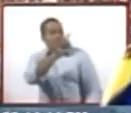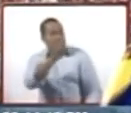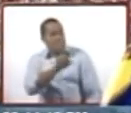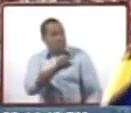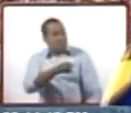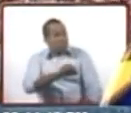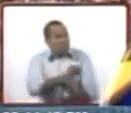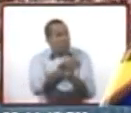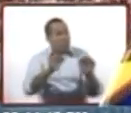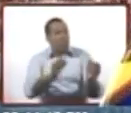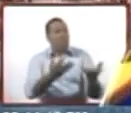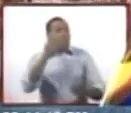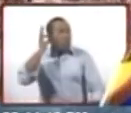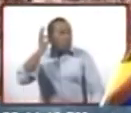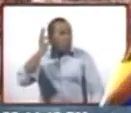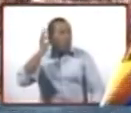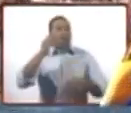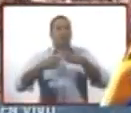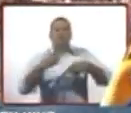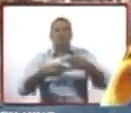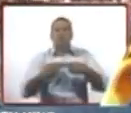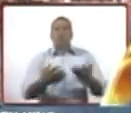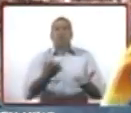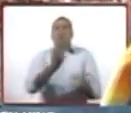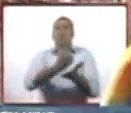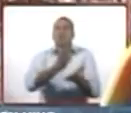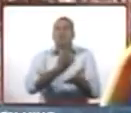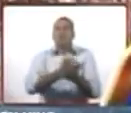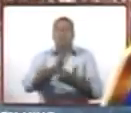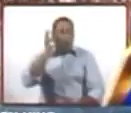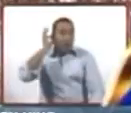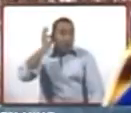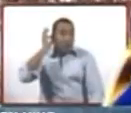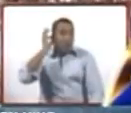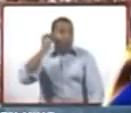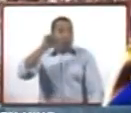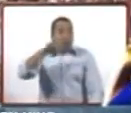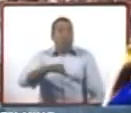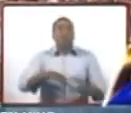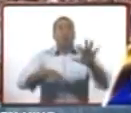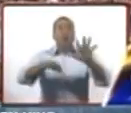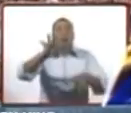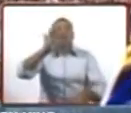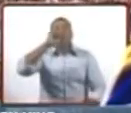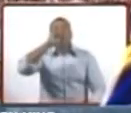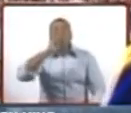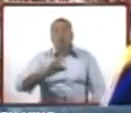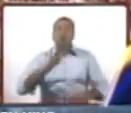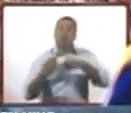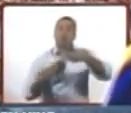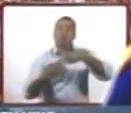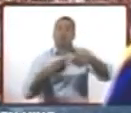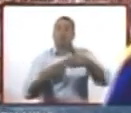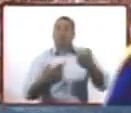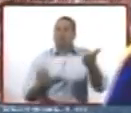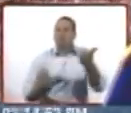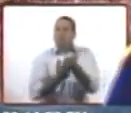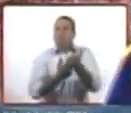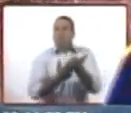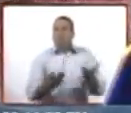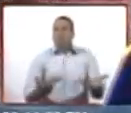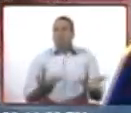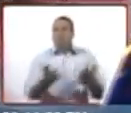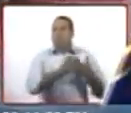temprano, mujer revolucionaria. La mujer siempre ha sido reivindicada durante estos 14 años de revolución por el líder de la